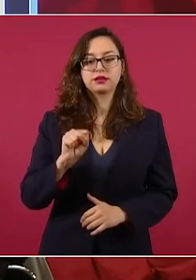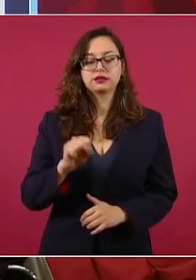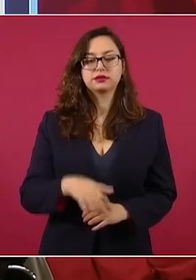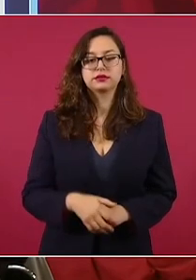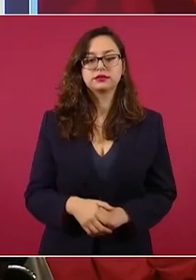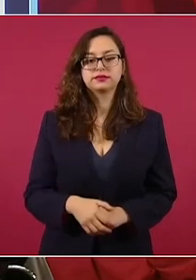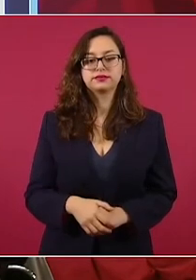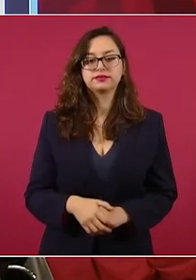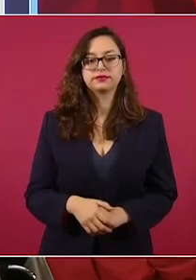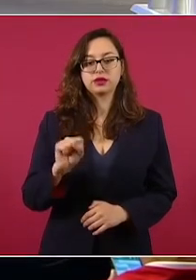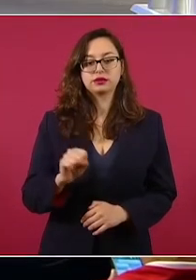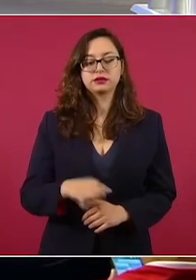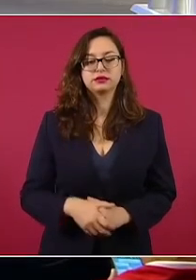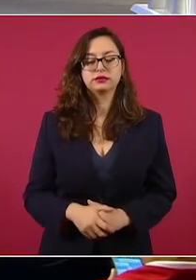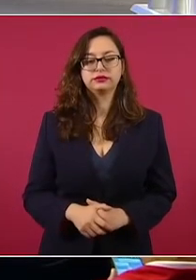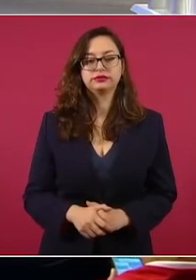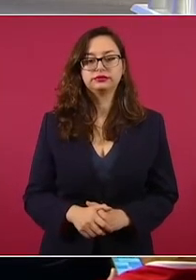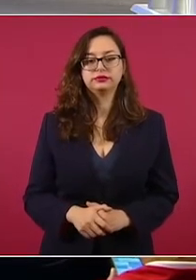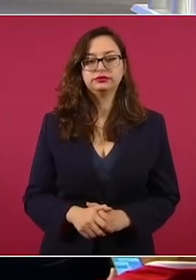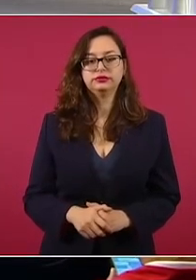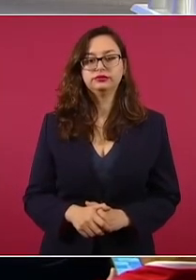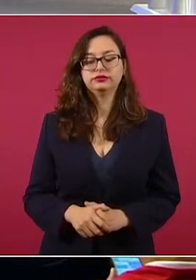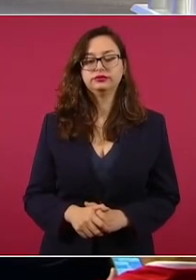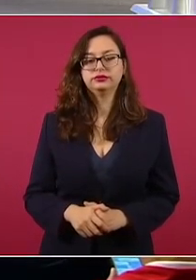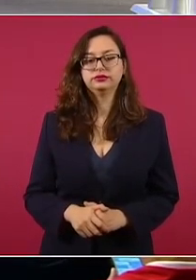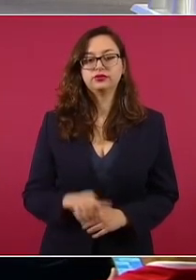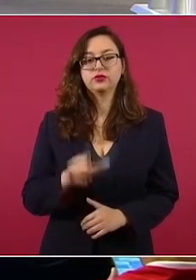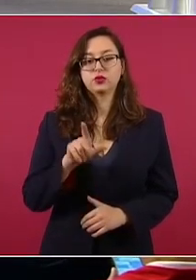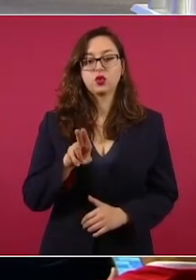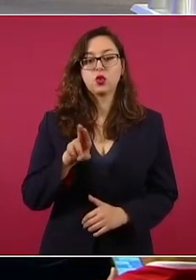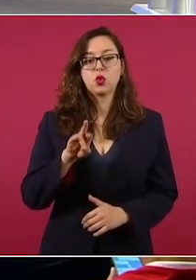Federico Reyes Heroles, Luis Rubio,